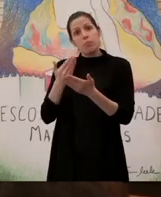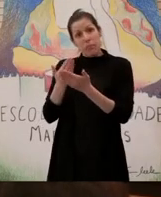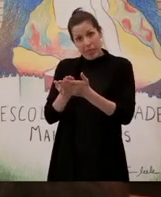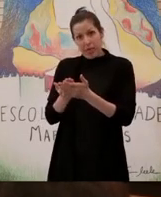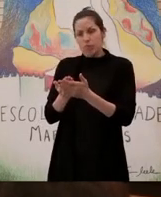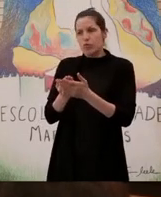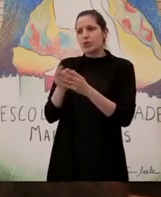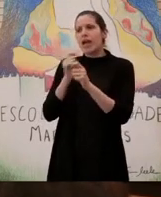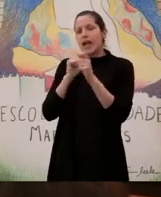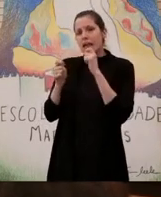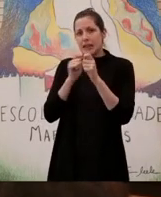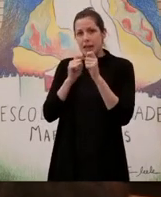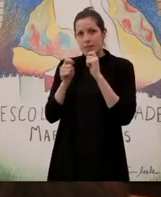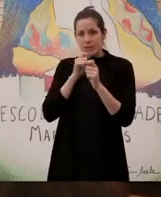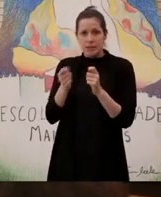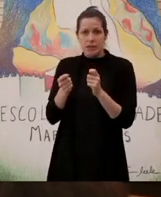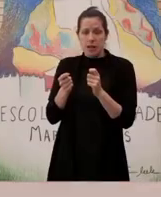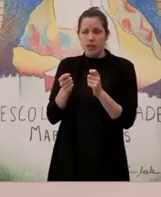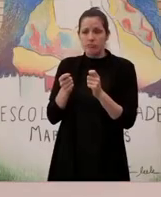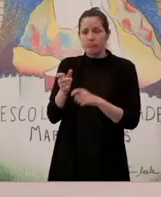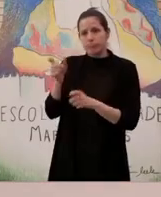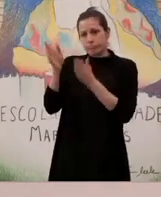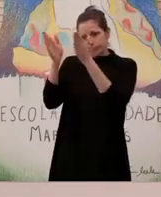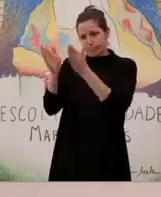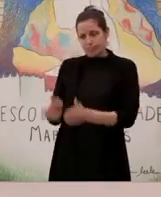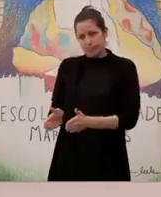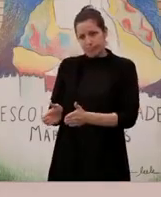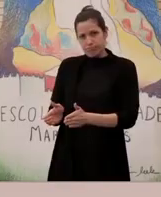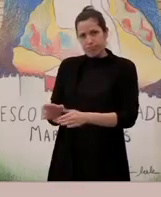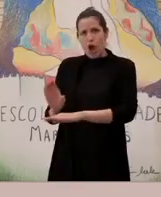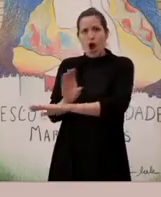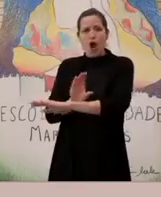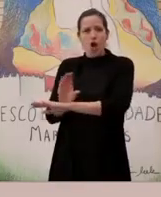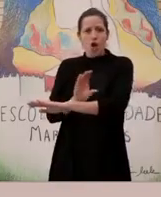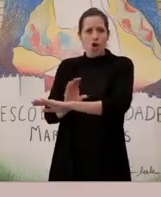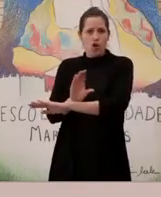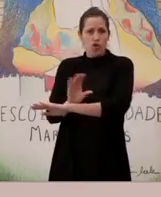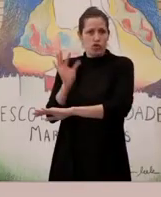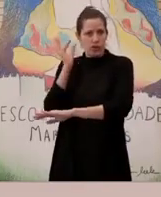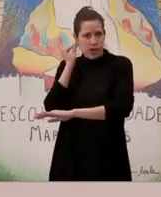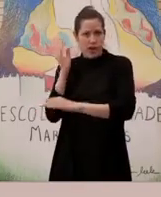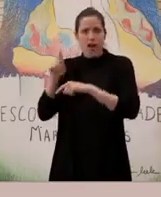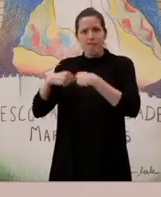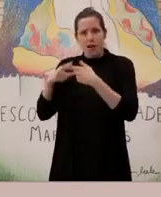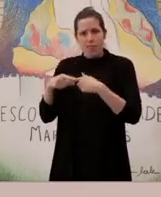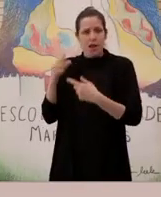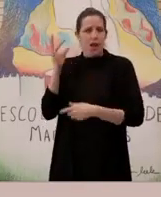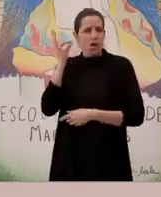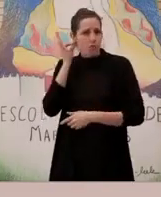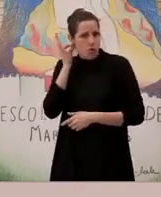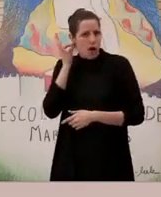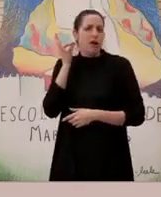que aquel momento eran consejería de familia muller y juventudes